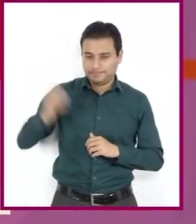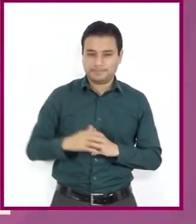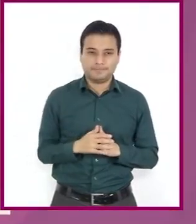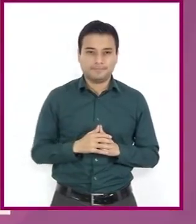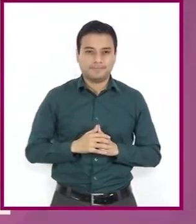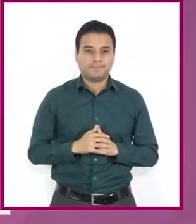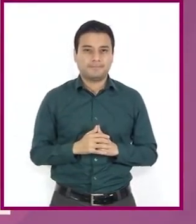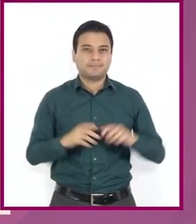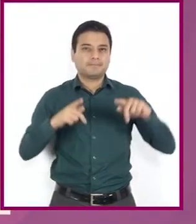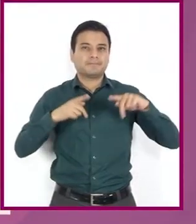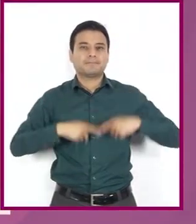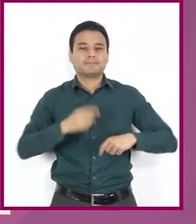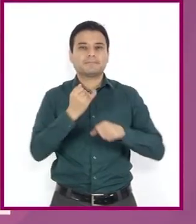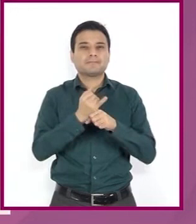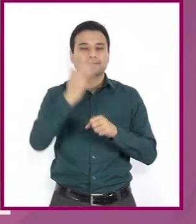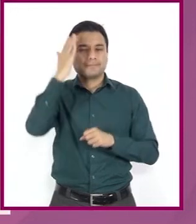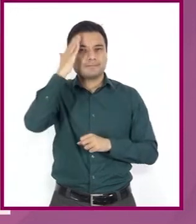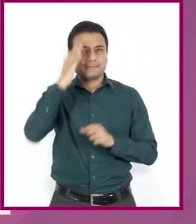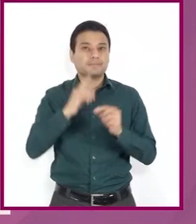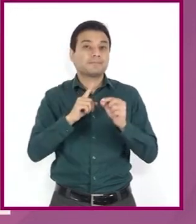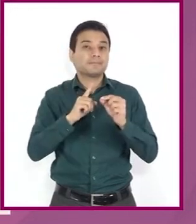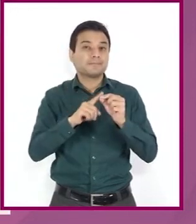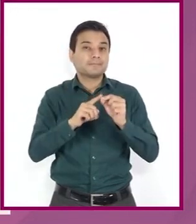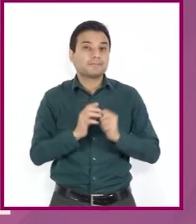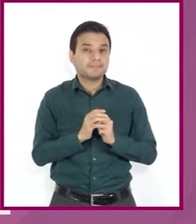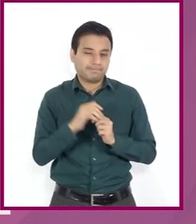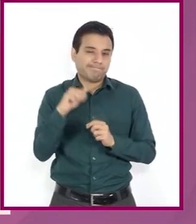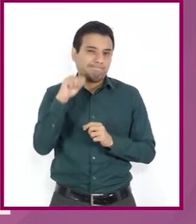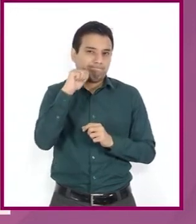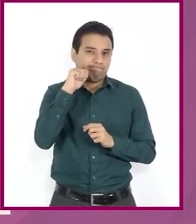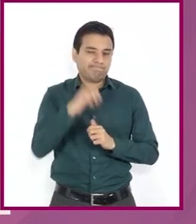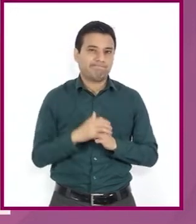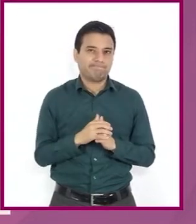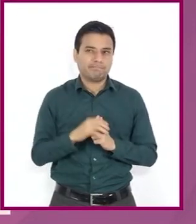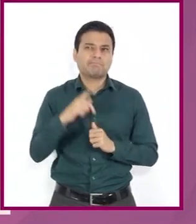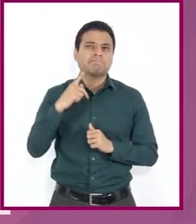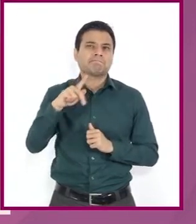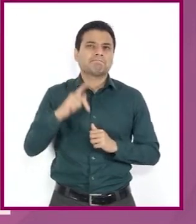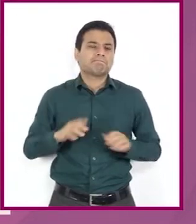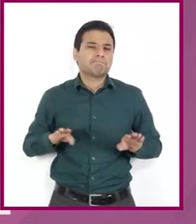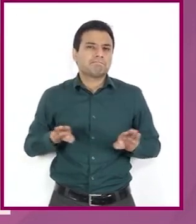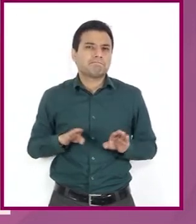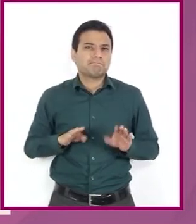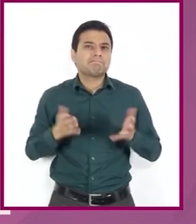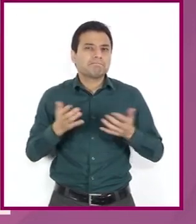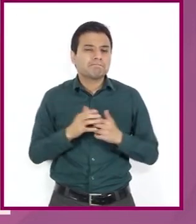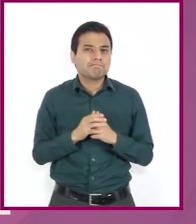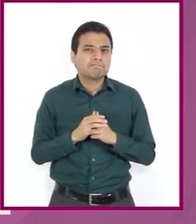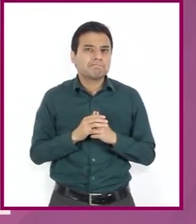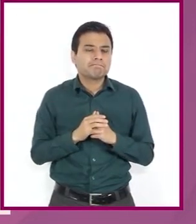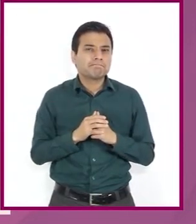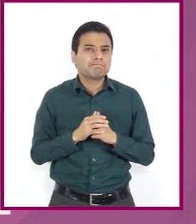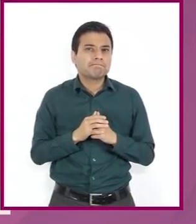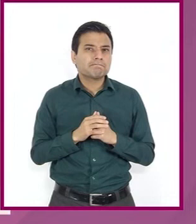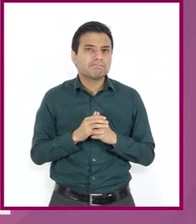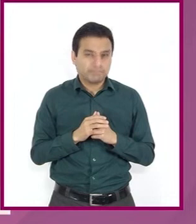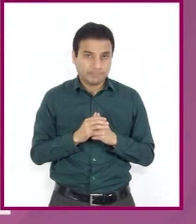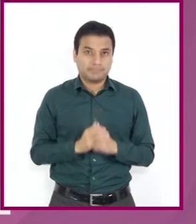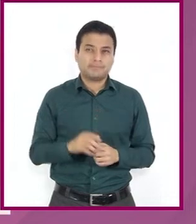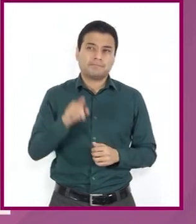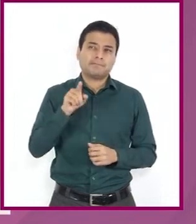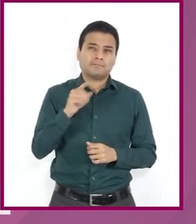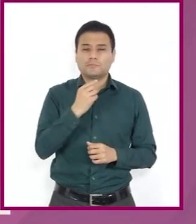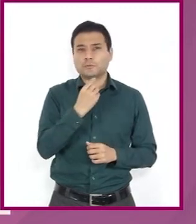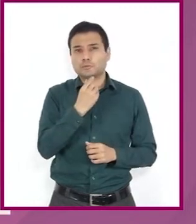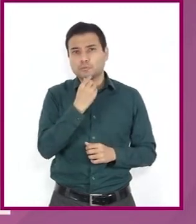El personaje principal protagonista sería Alejandro y sus características, según la historia, es que era un